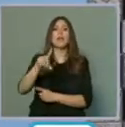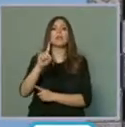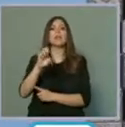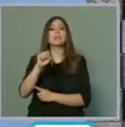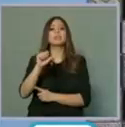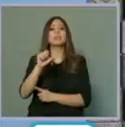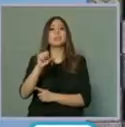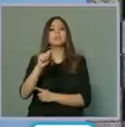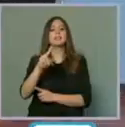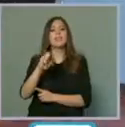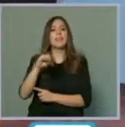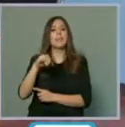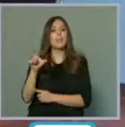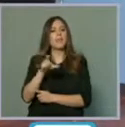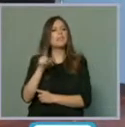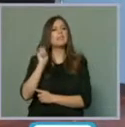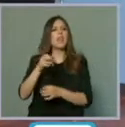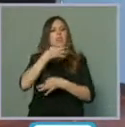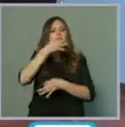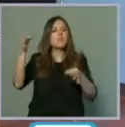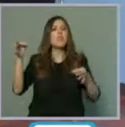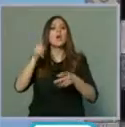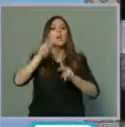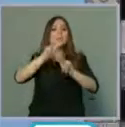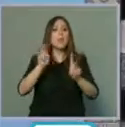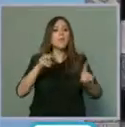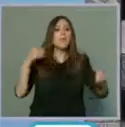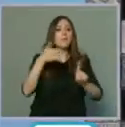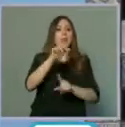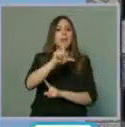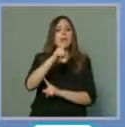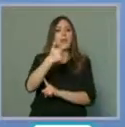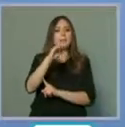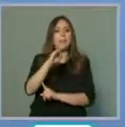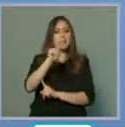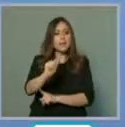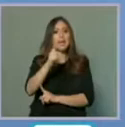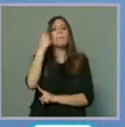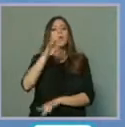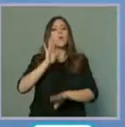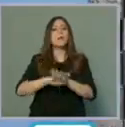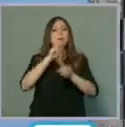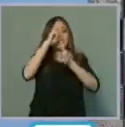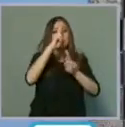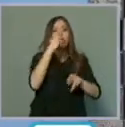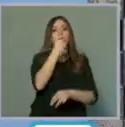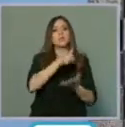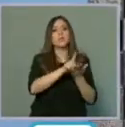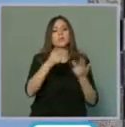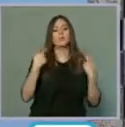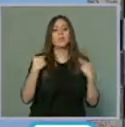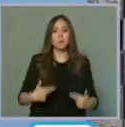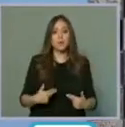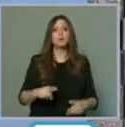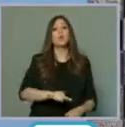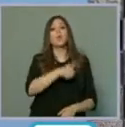Desastre MX es un medio de comunicación enfocado en temas LGBT, pero con perspectiva de derechos humanos. Okay. Esto lo hacen en colaboración con el